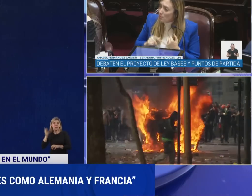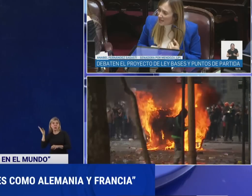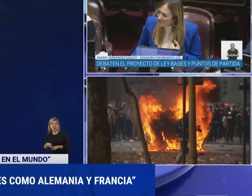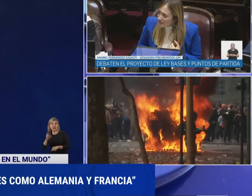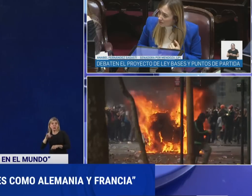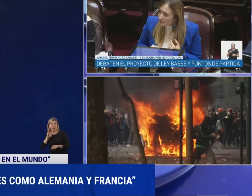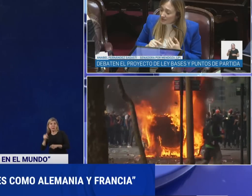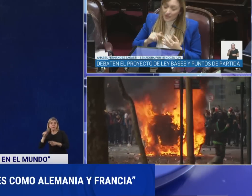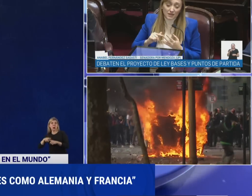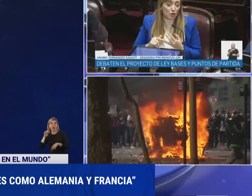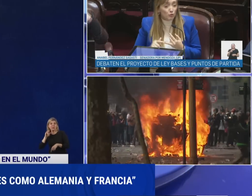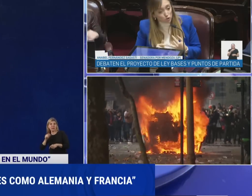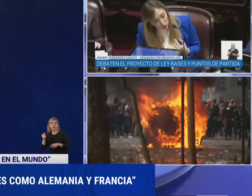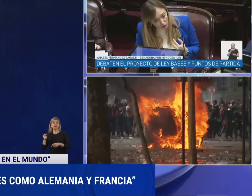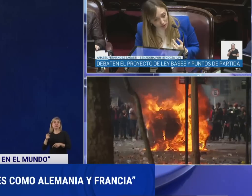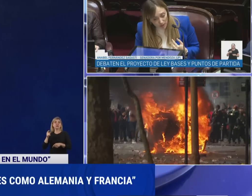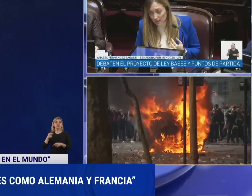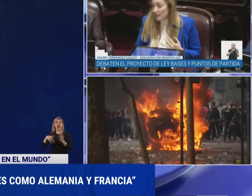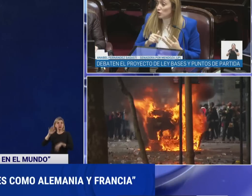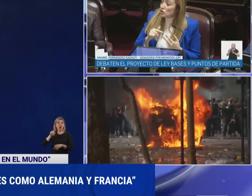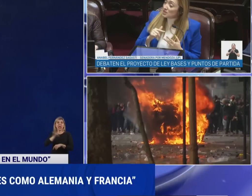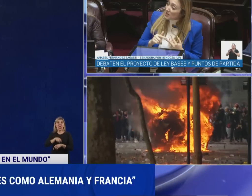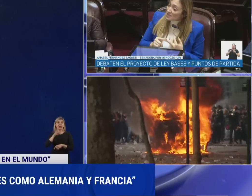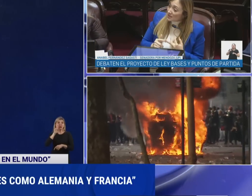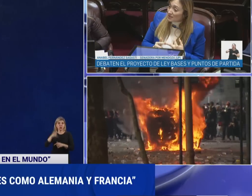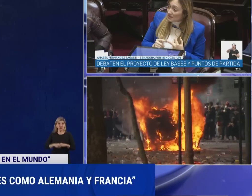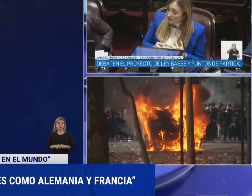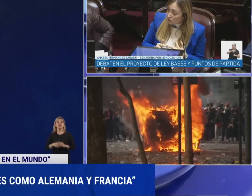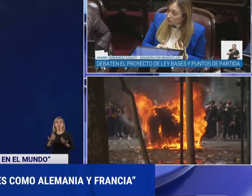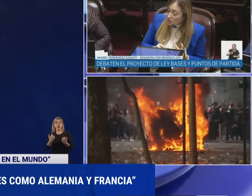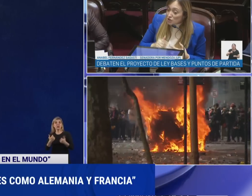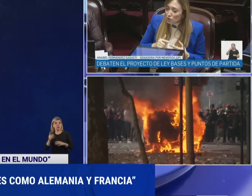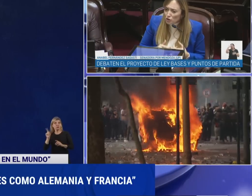Estados Unidos. Y ese podría ser un modelo.